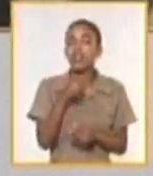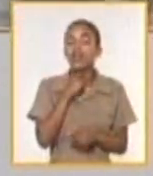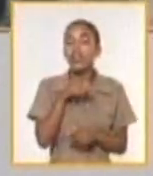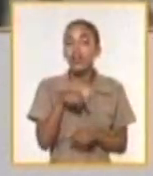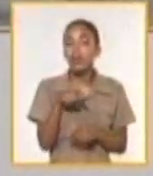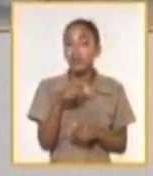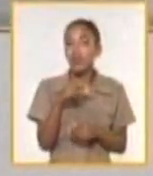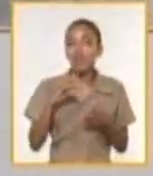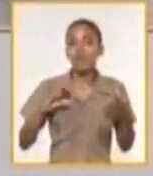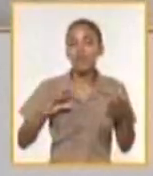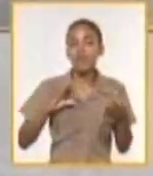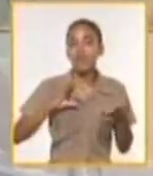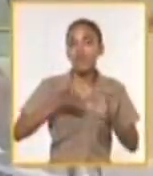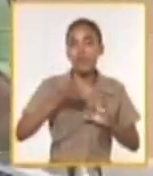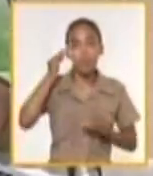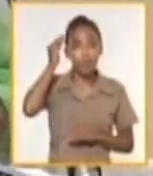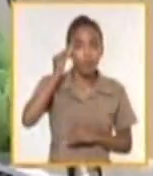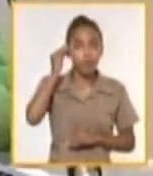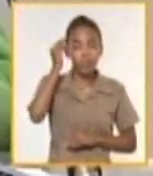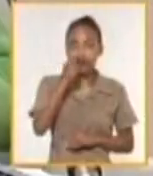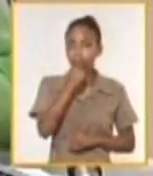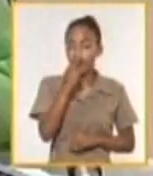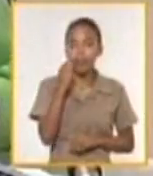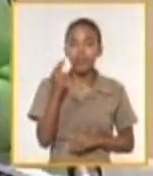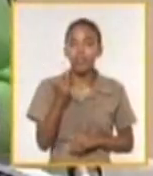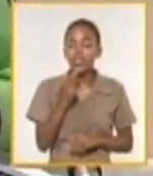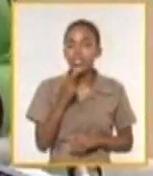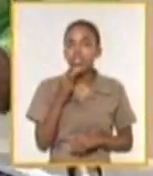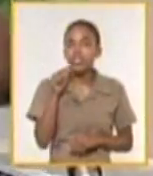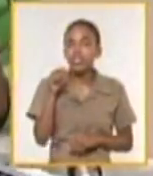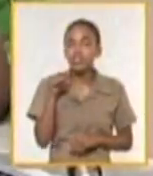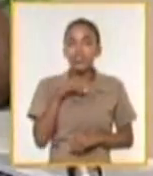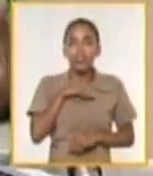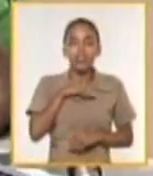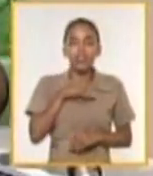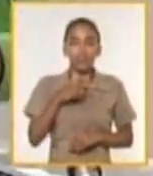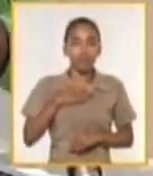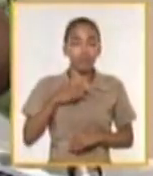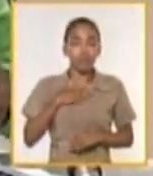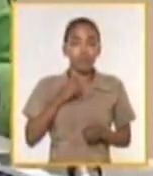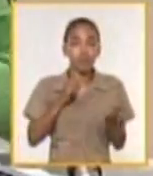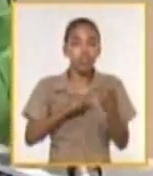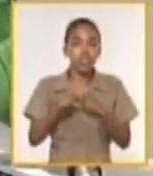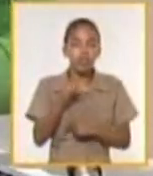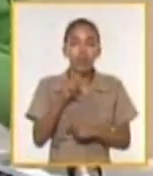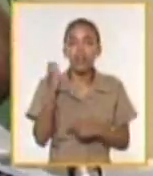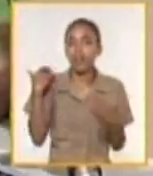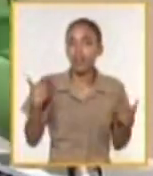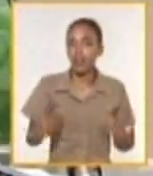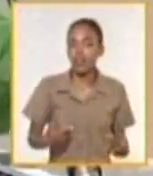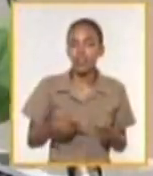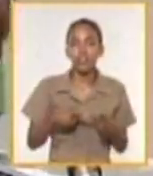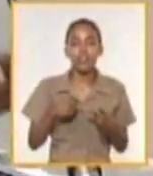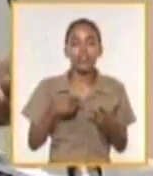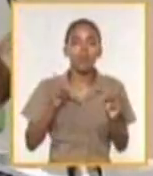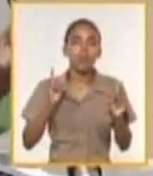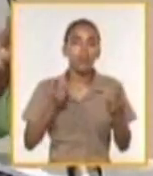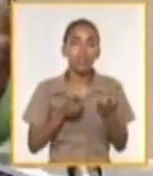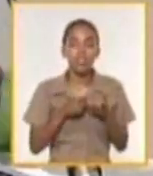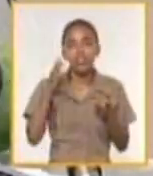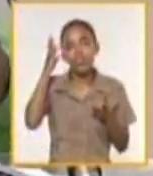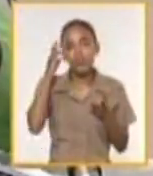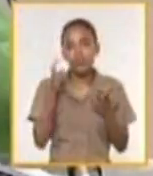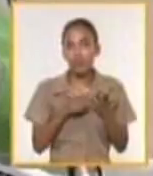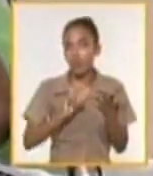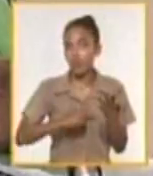o Martí propiamente, se convierte en la apoyatura ética, política, filosófica, cultural